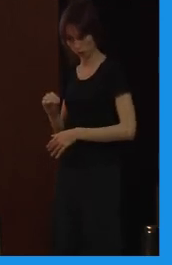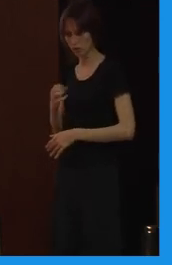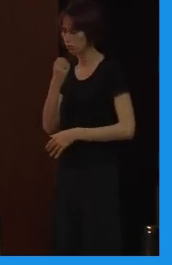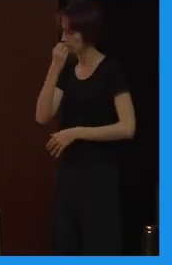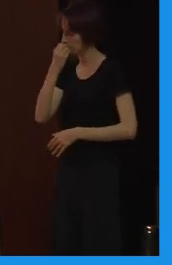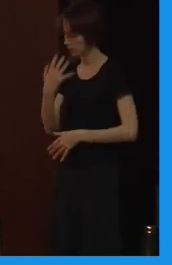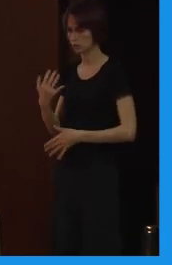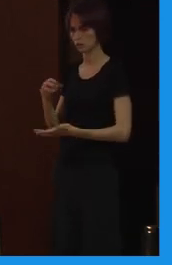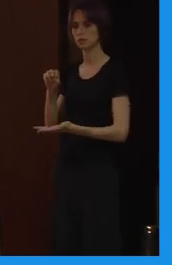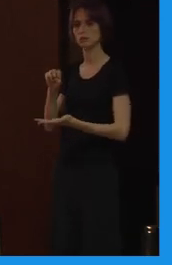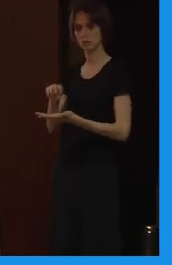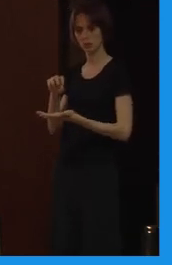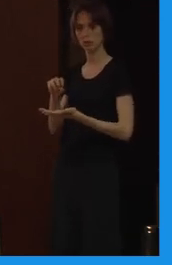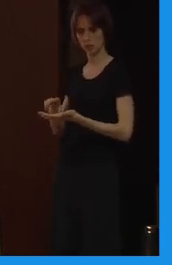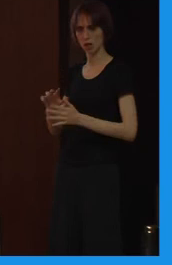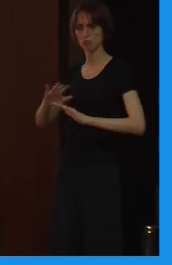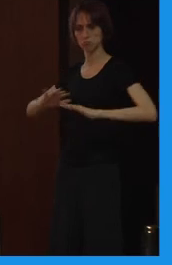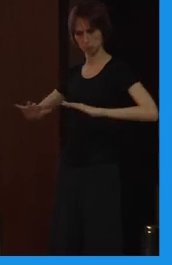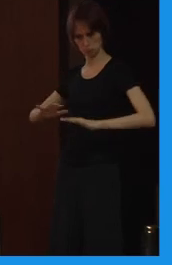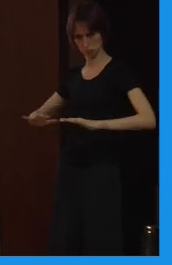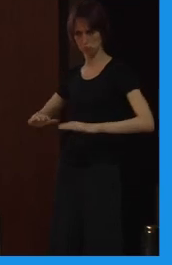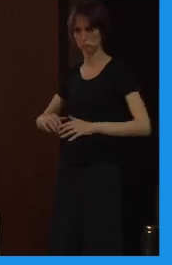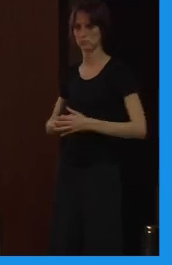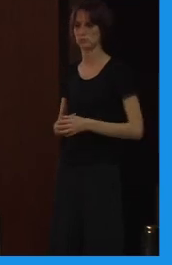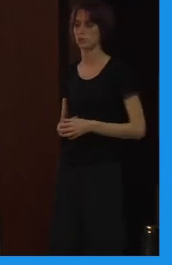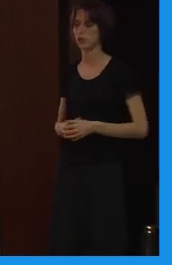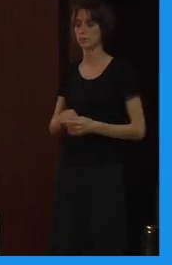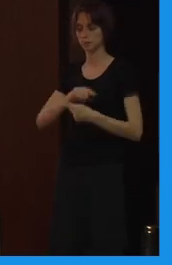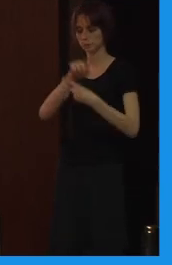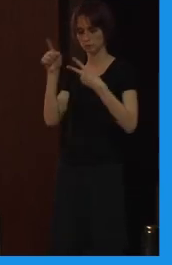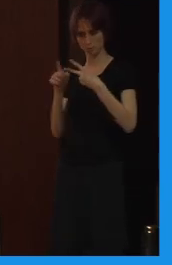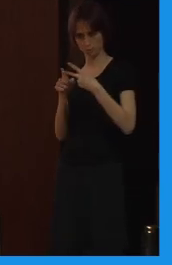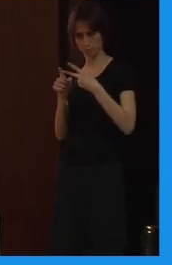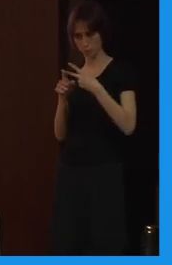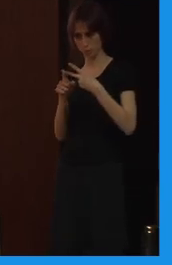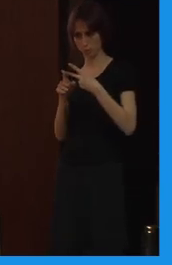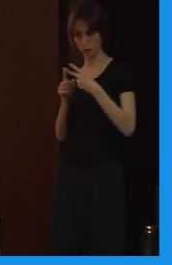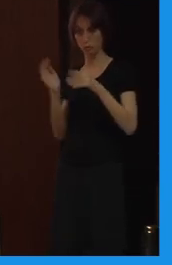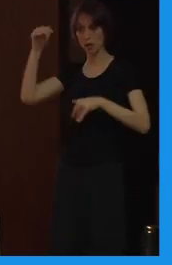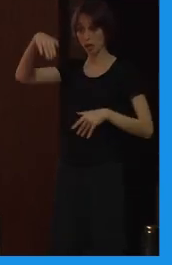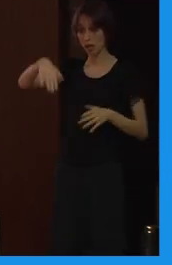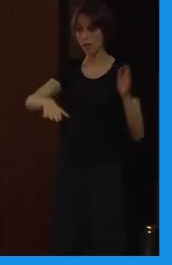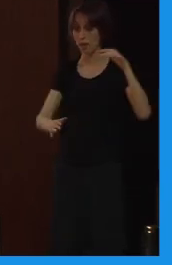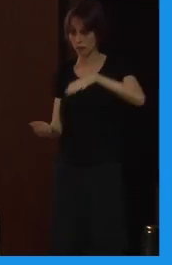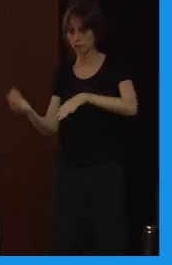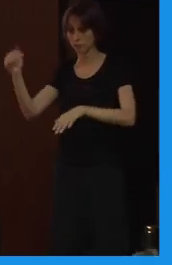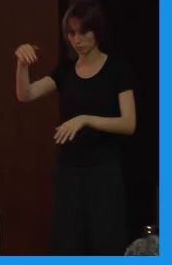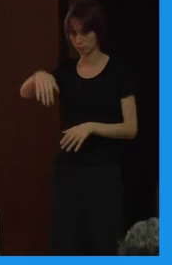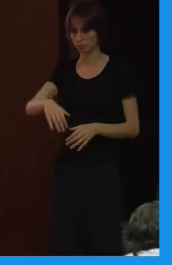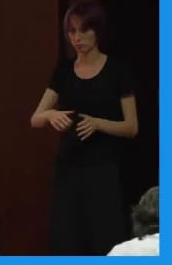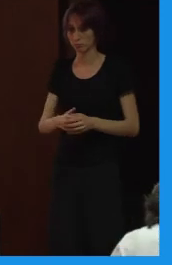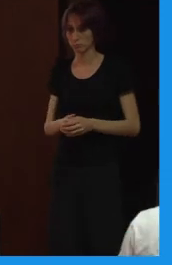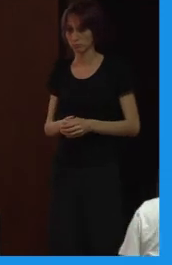pocas calorías gastan. Nadar. Hay mucha gente, me imagino con fibromialgia, que no puede andar por